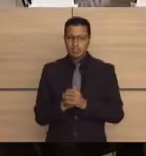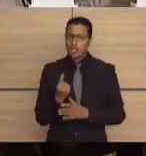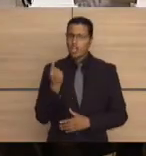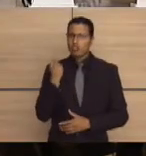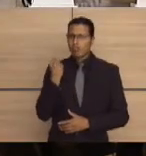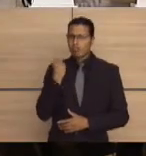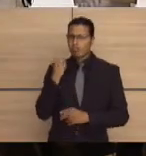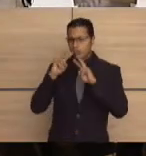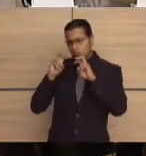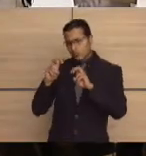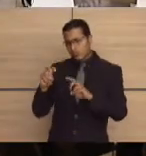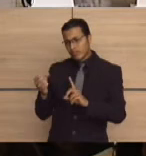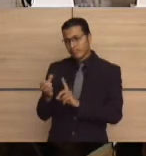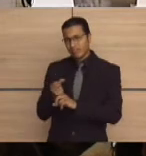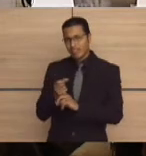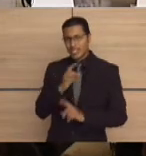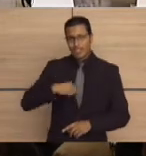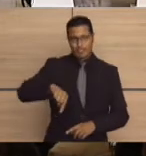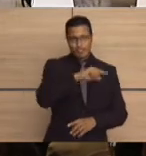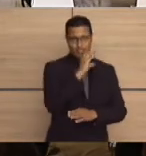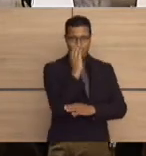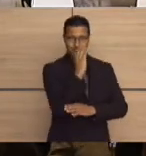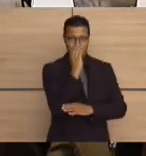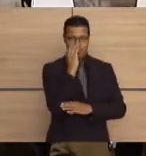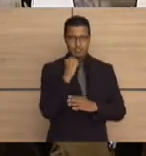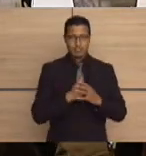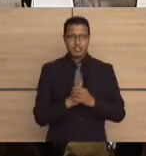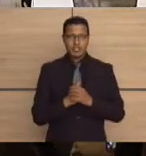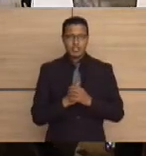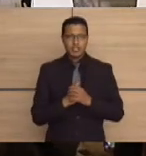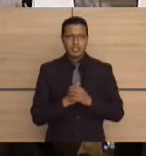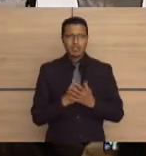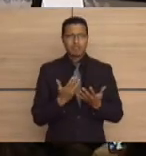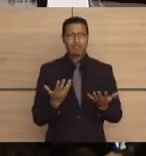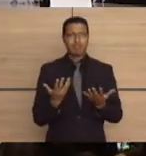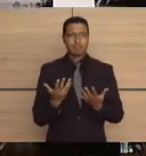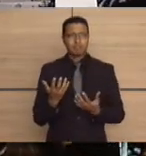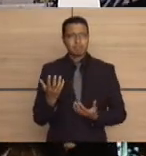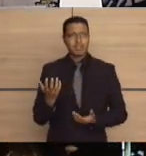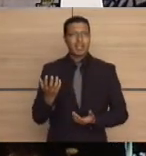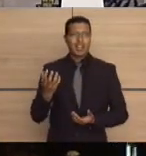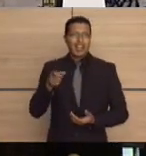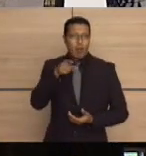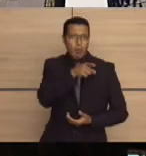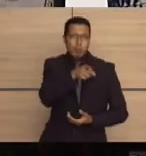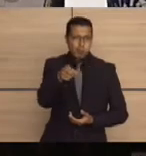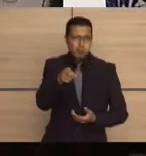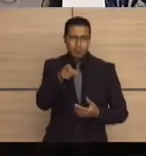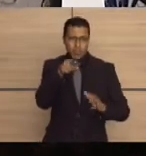Recientemente hemos descubierto los colombianos que hay allá en las selvas